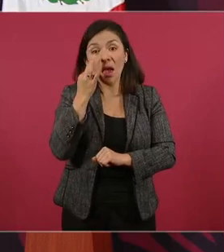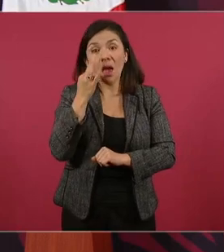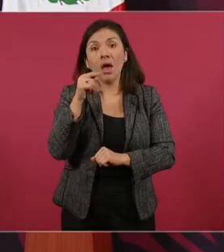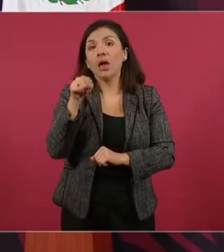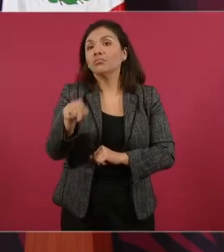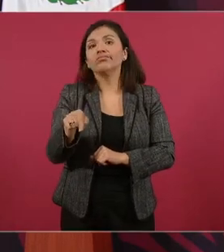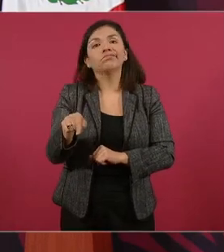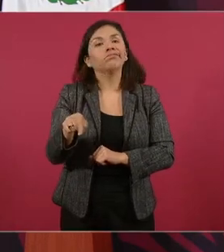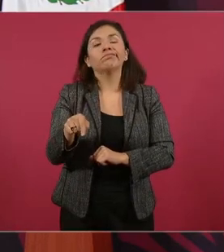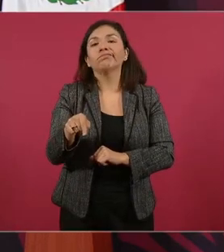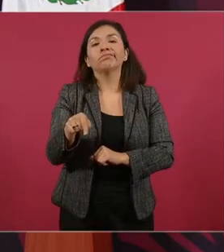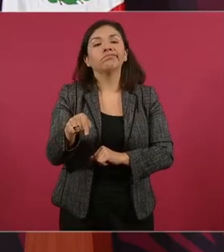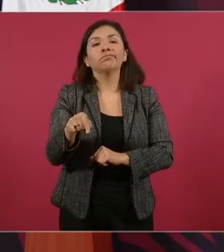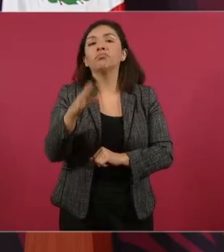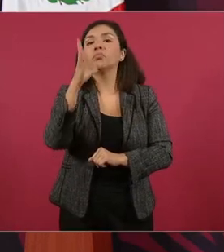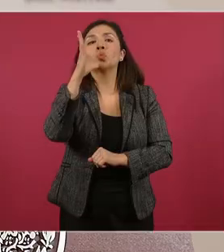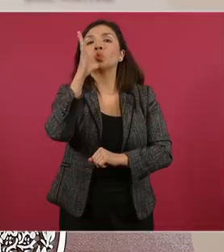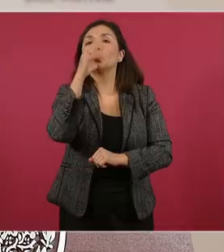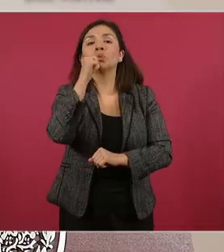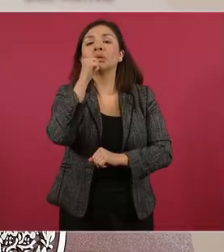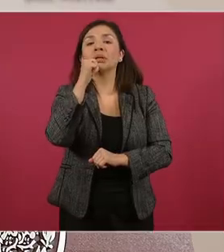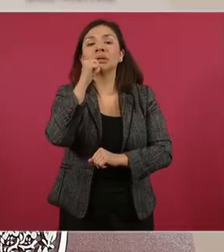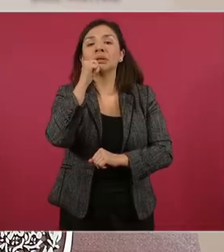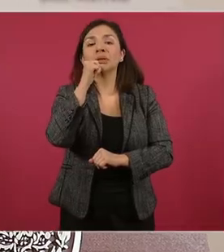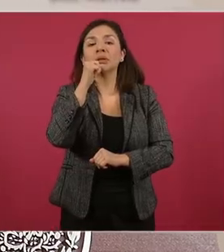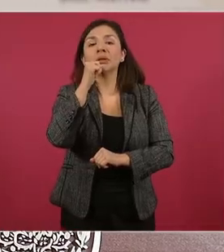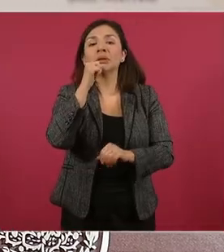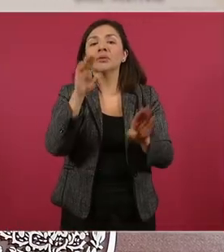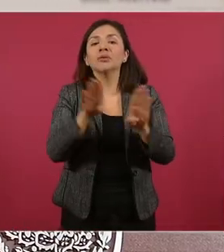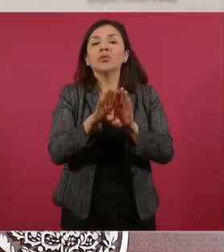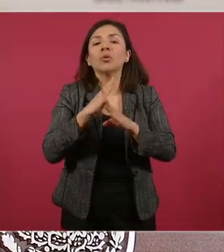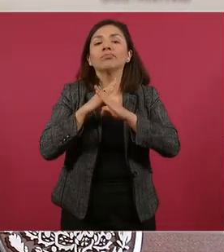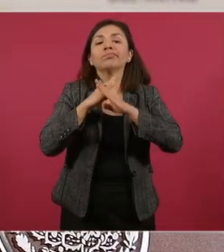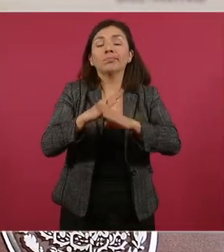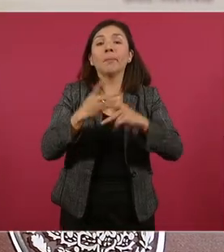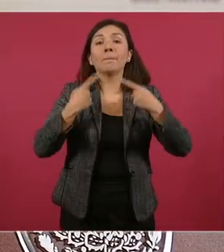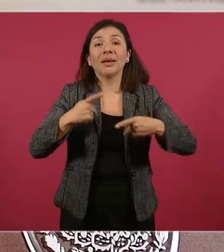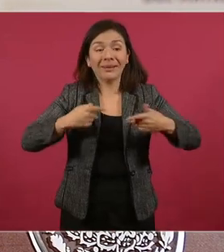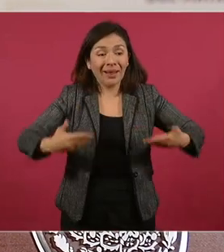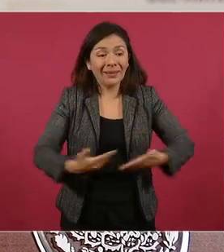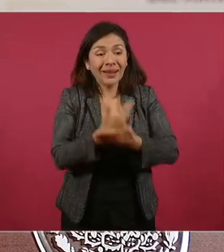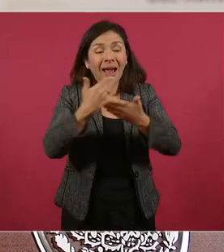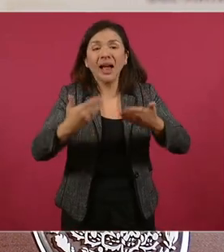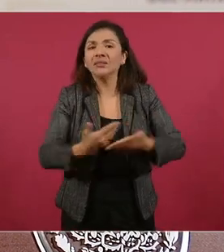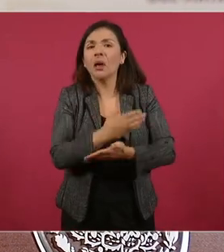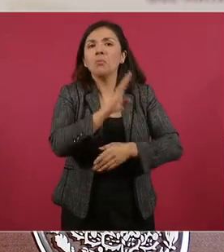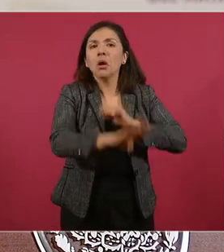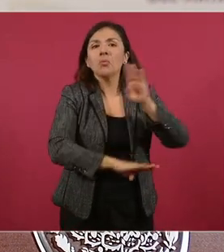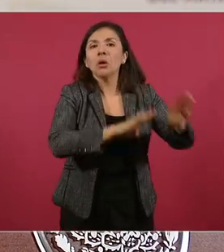impidió el crecimiento de la población